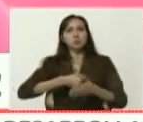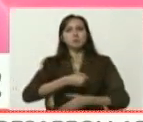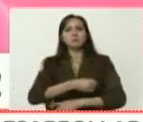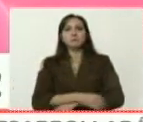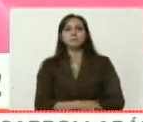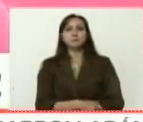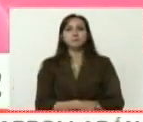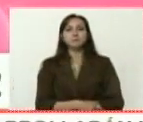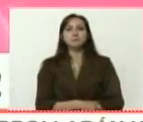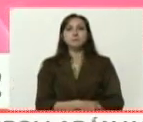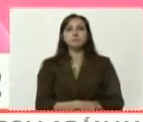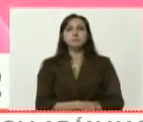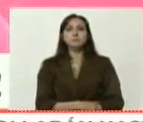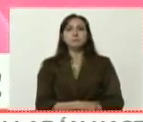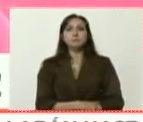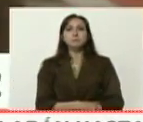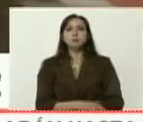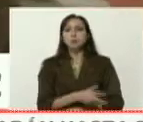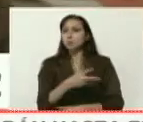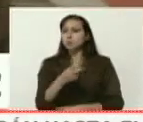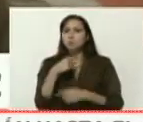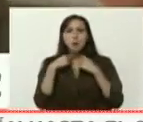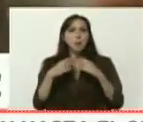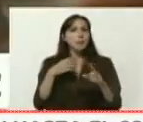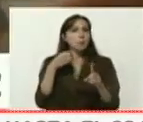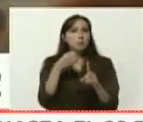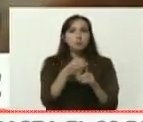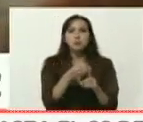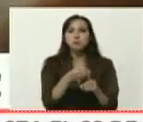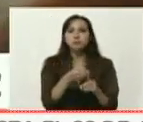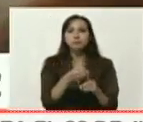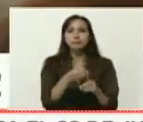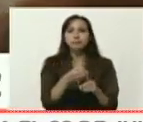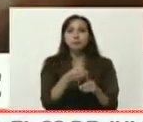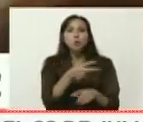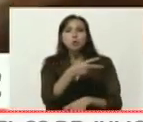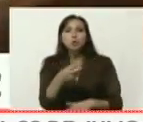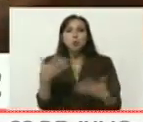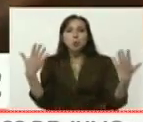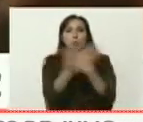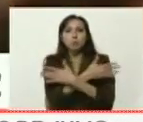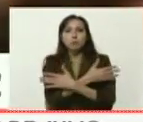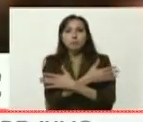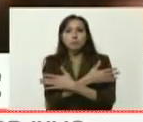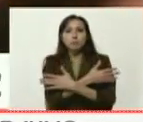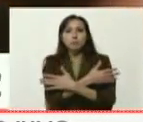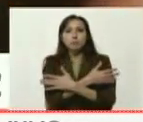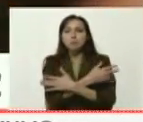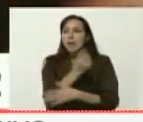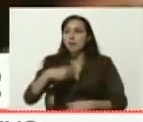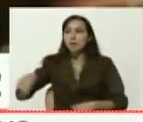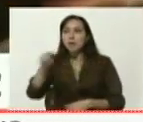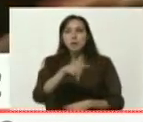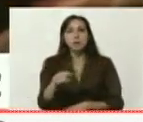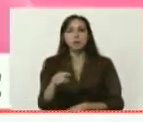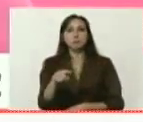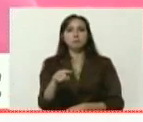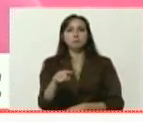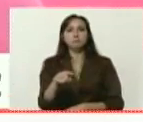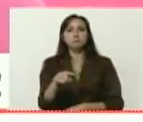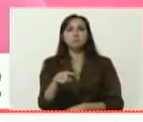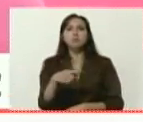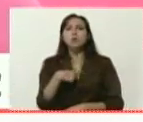No perdamos el horizonte, no nos confundamos. Son ellos y más nadie. Y yo decía, ahí